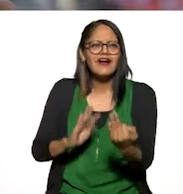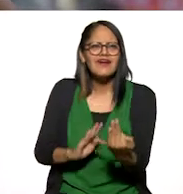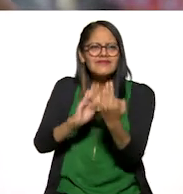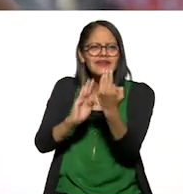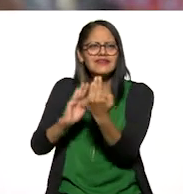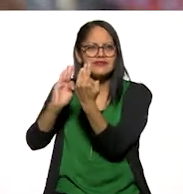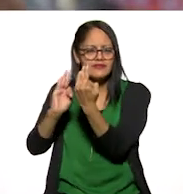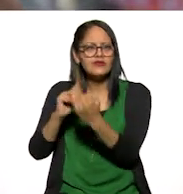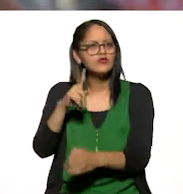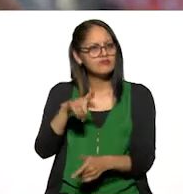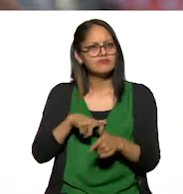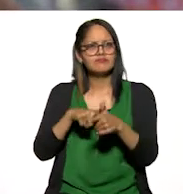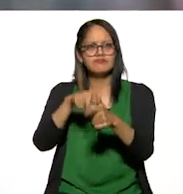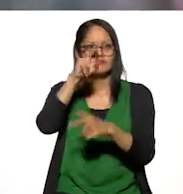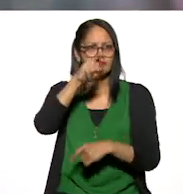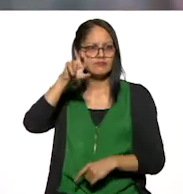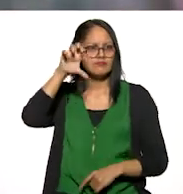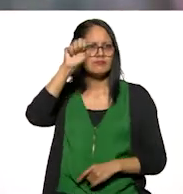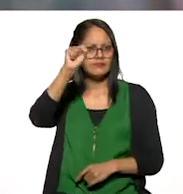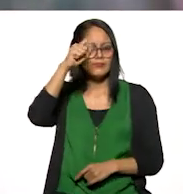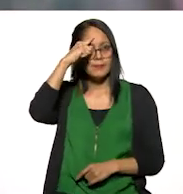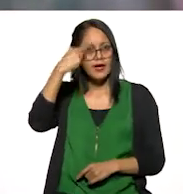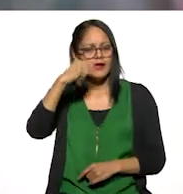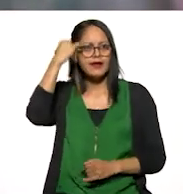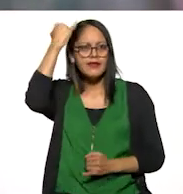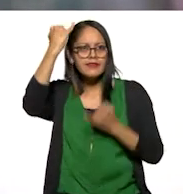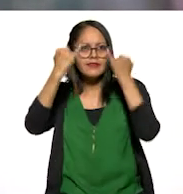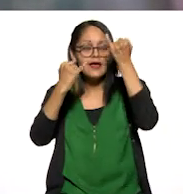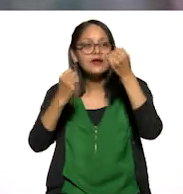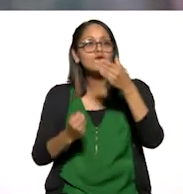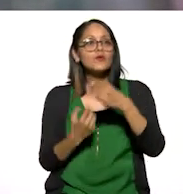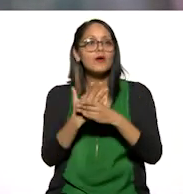en ti seguir tus sueños, innovar y crear